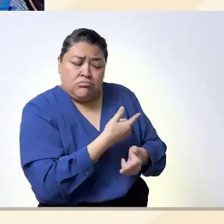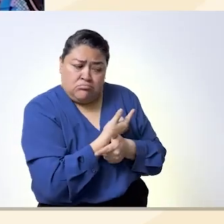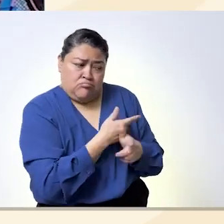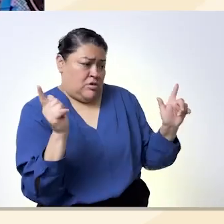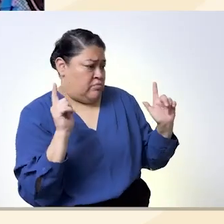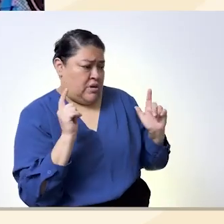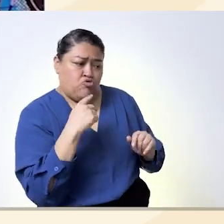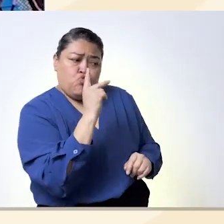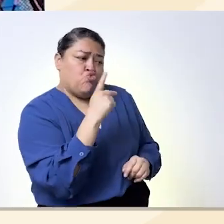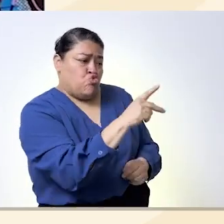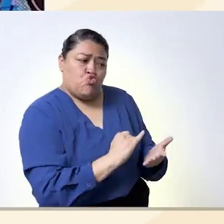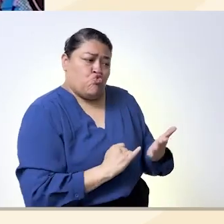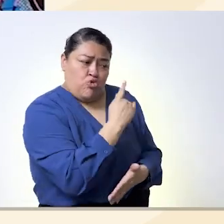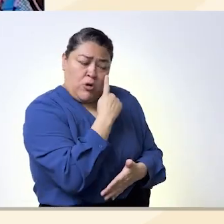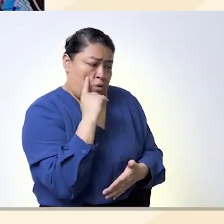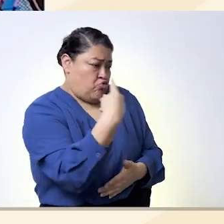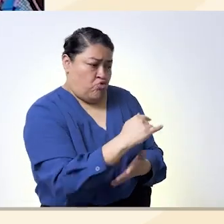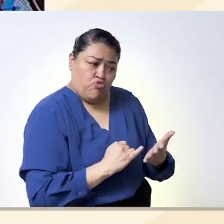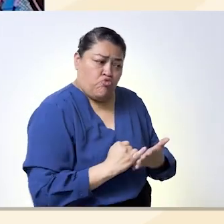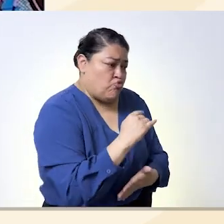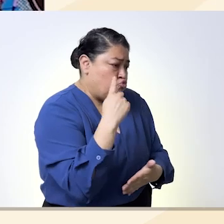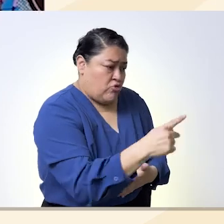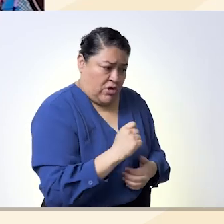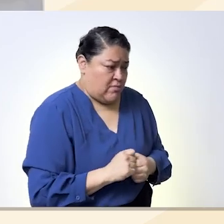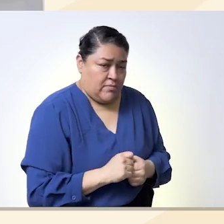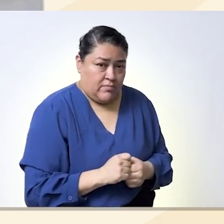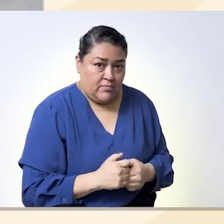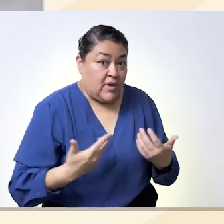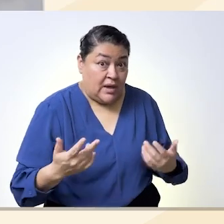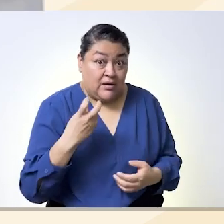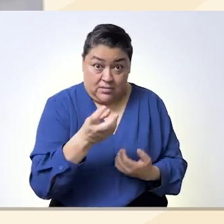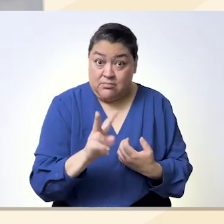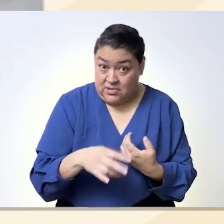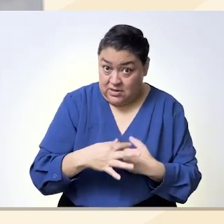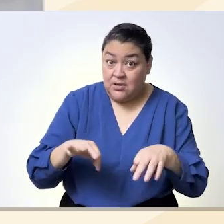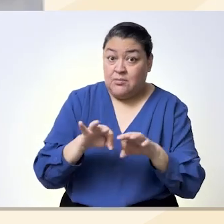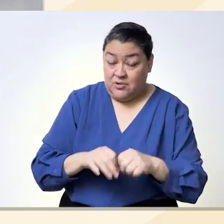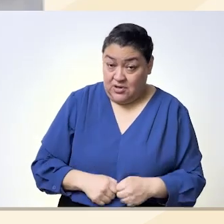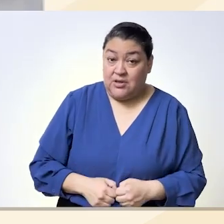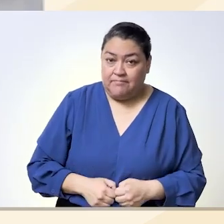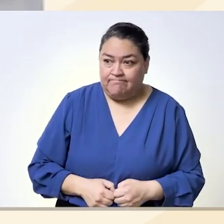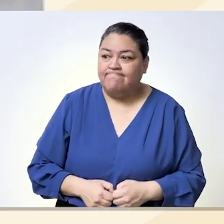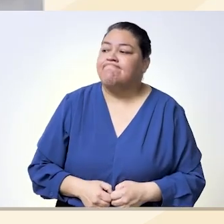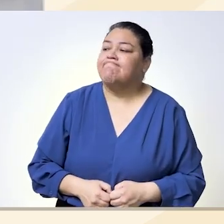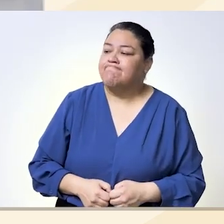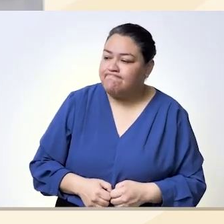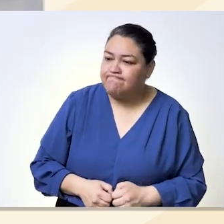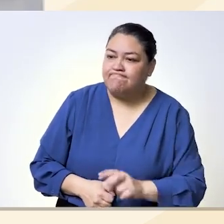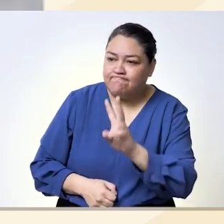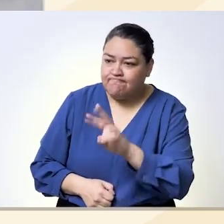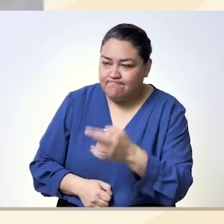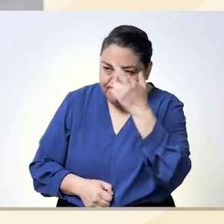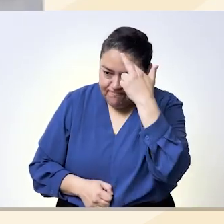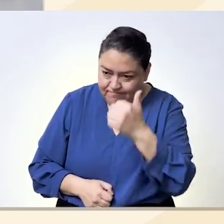una posibilidad de ser tú misma en tus propios términos, ¿no? ¿Y qué implica eso, no? Y ahí está un punto clave que